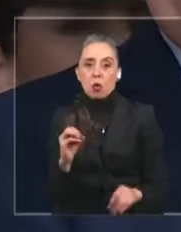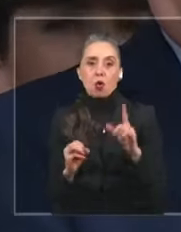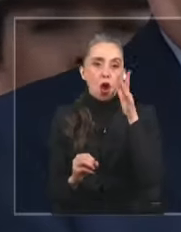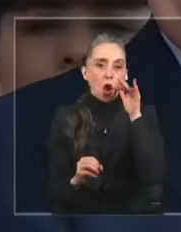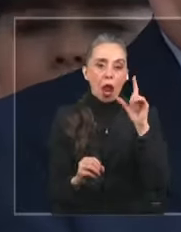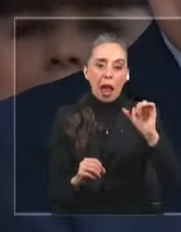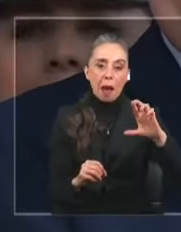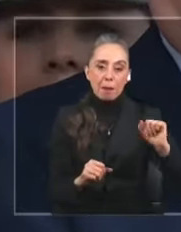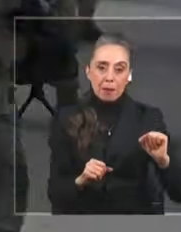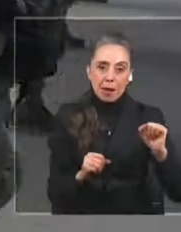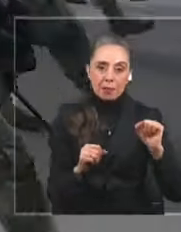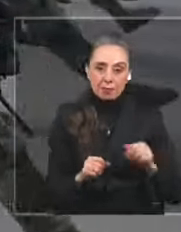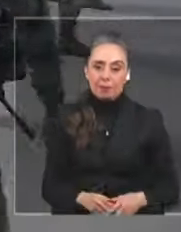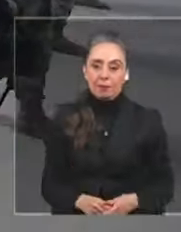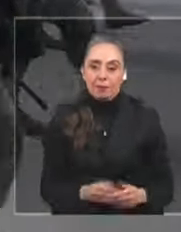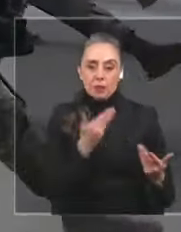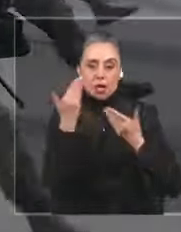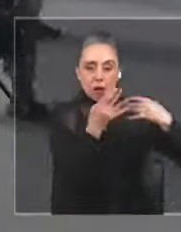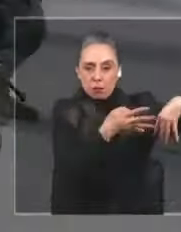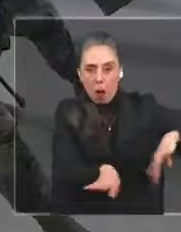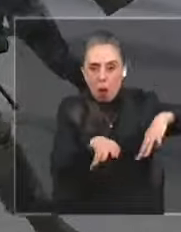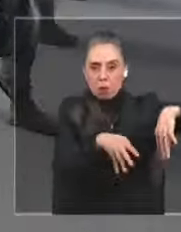Lampa.